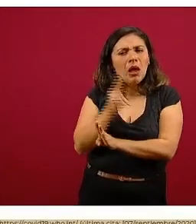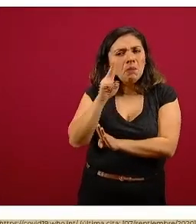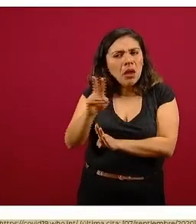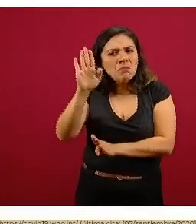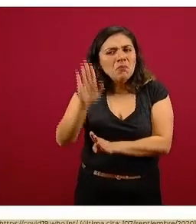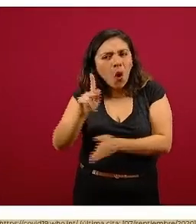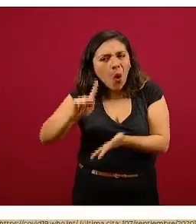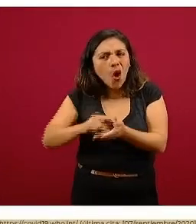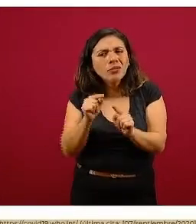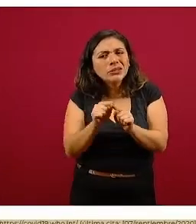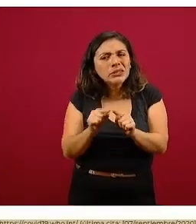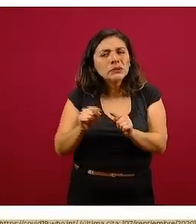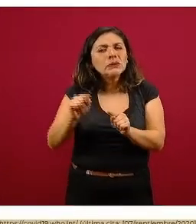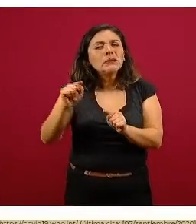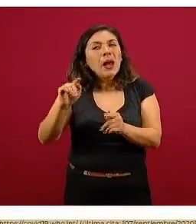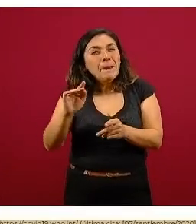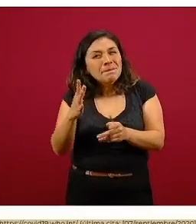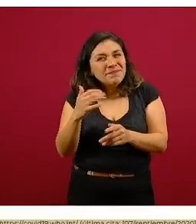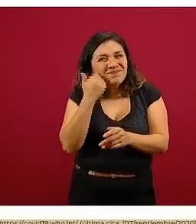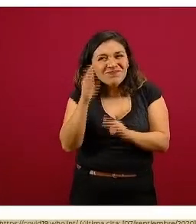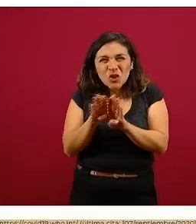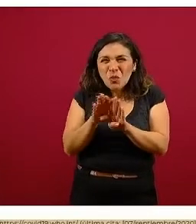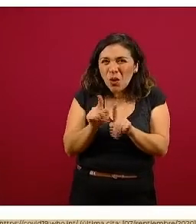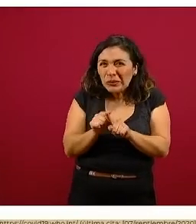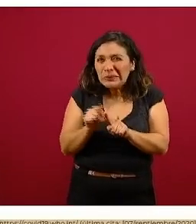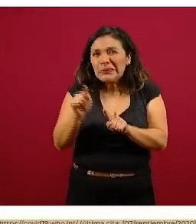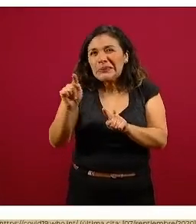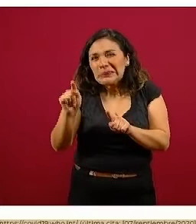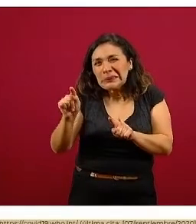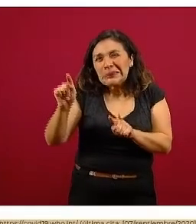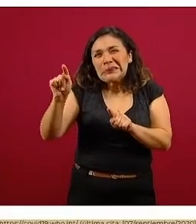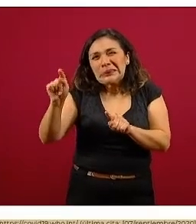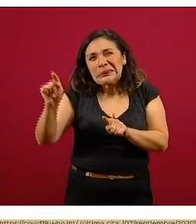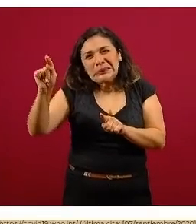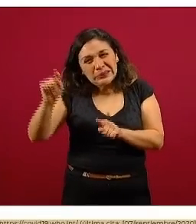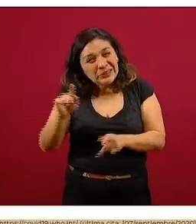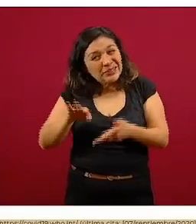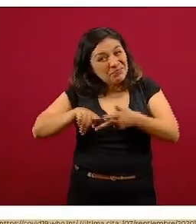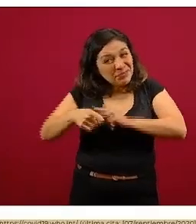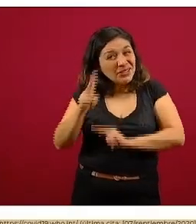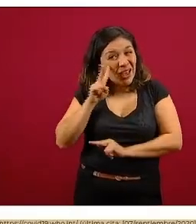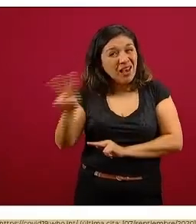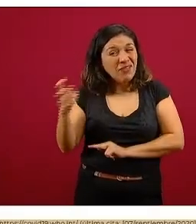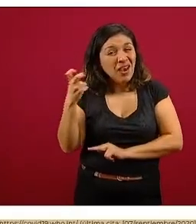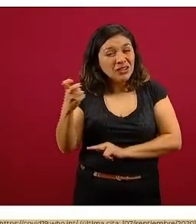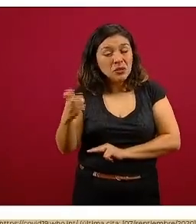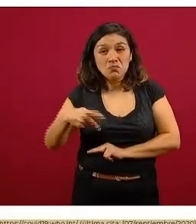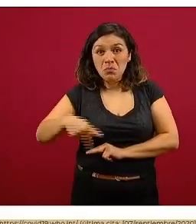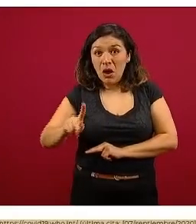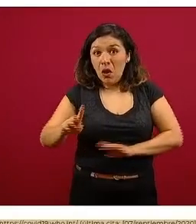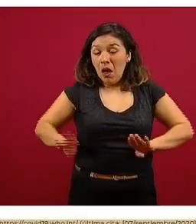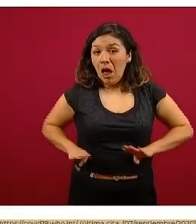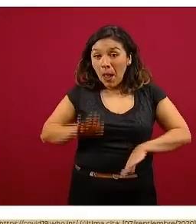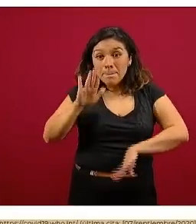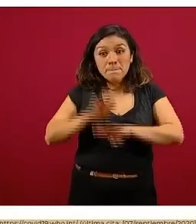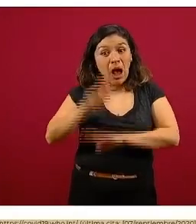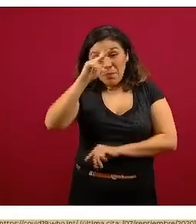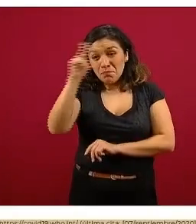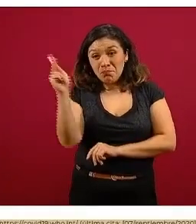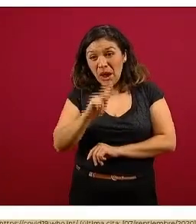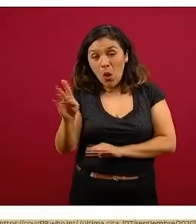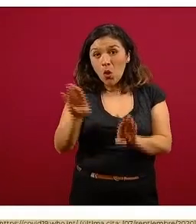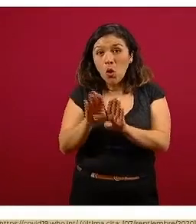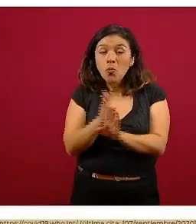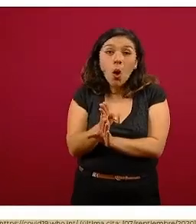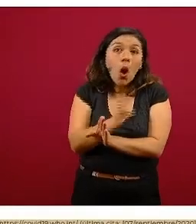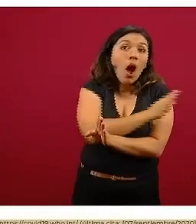esa curva quiere empezar a agarrar una tendencia ascendente, no necesariamente ha superado lo visto